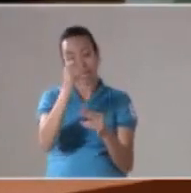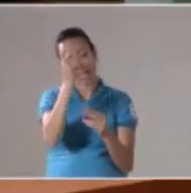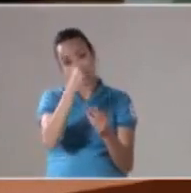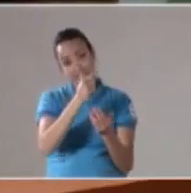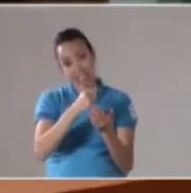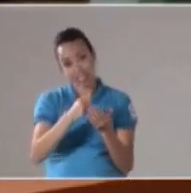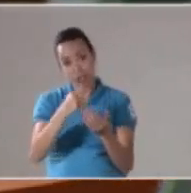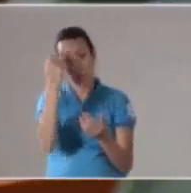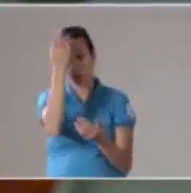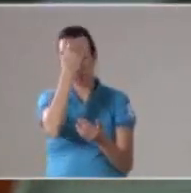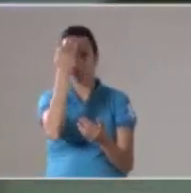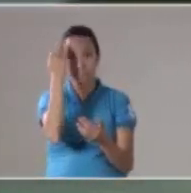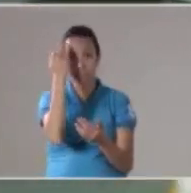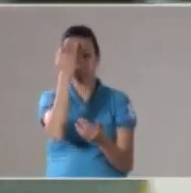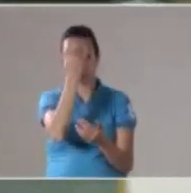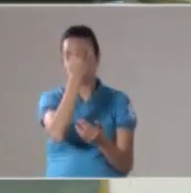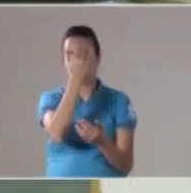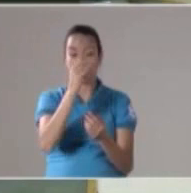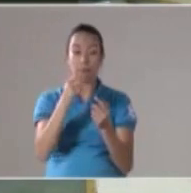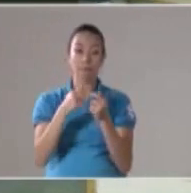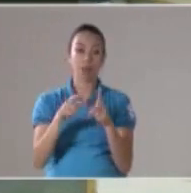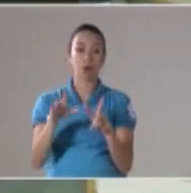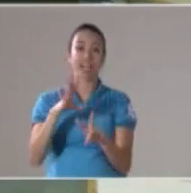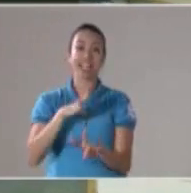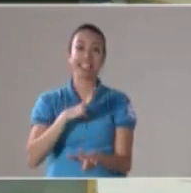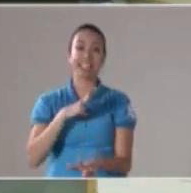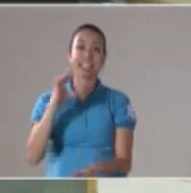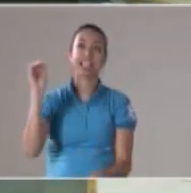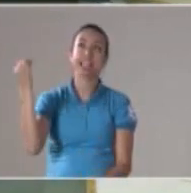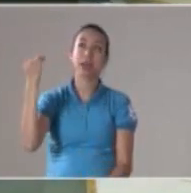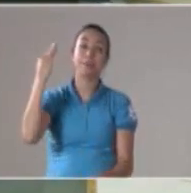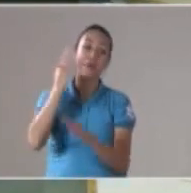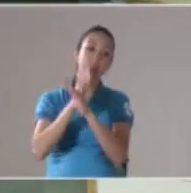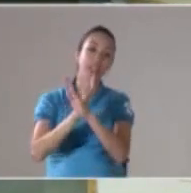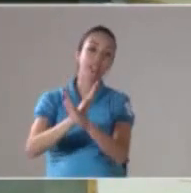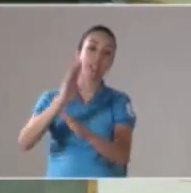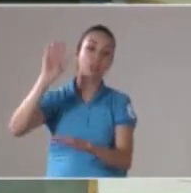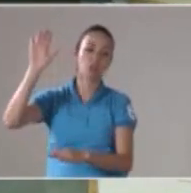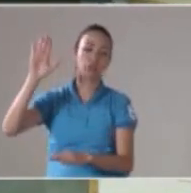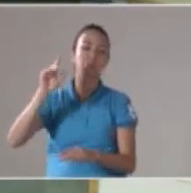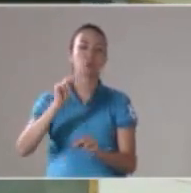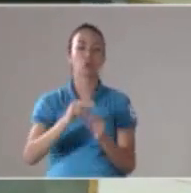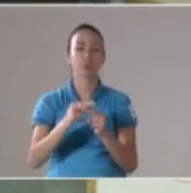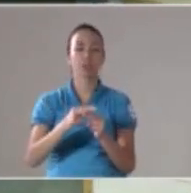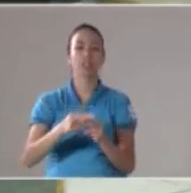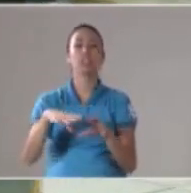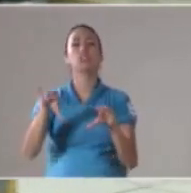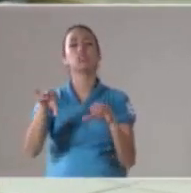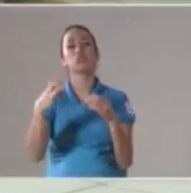esto, Él tiene que proteger su nombre. ¿Y cómo lo protege?